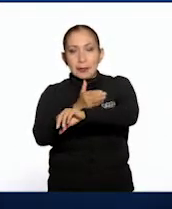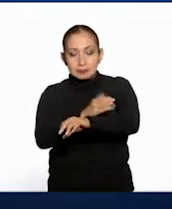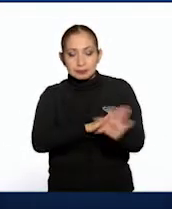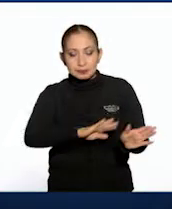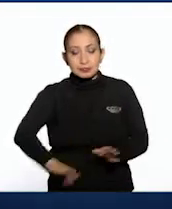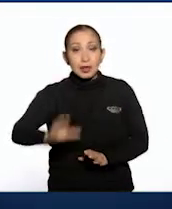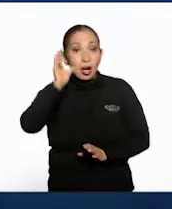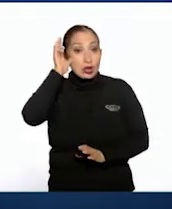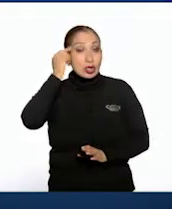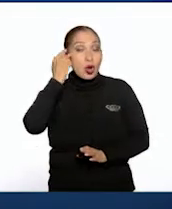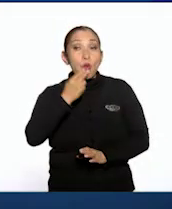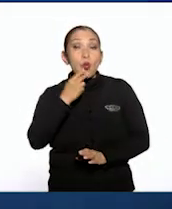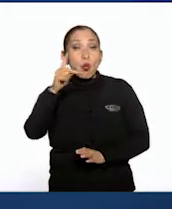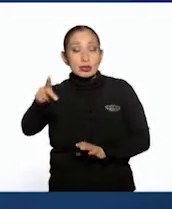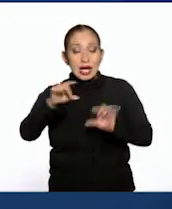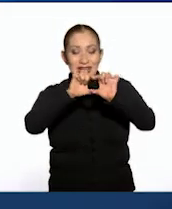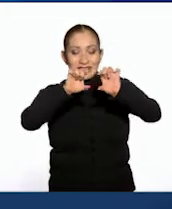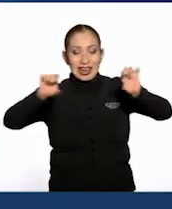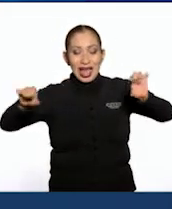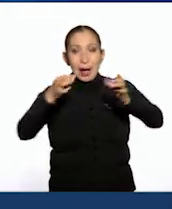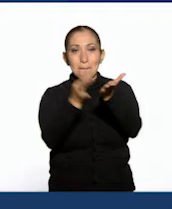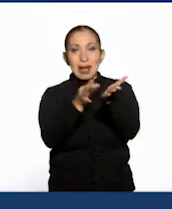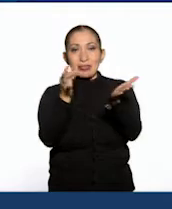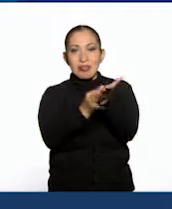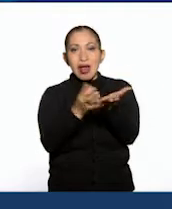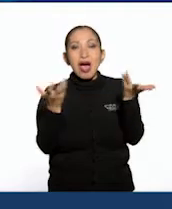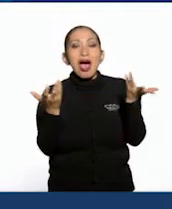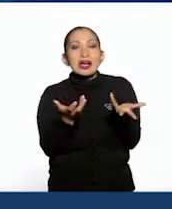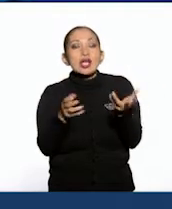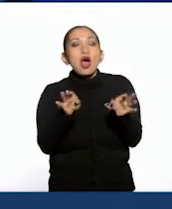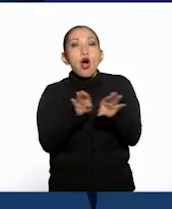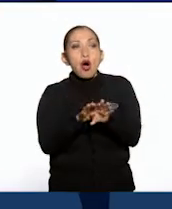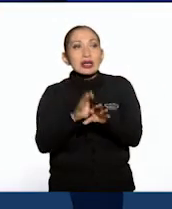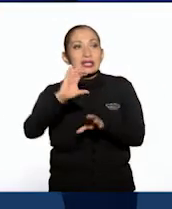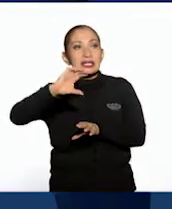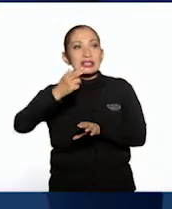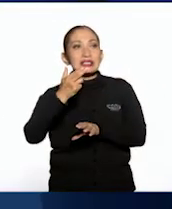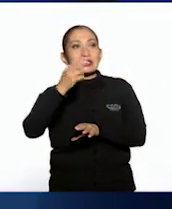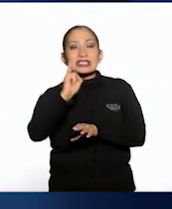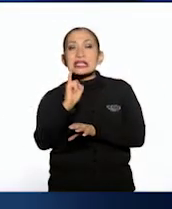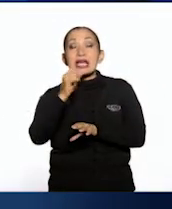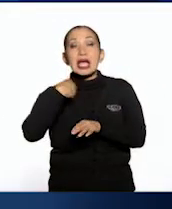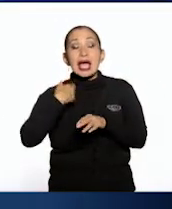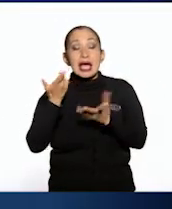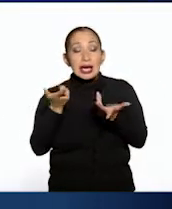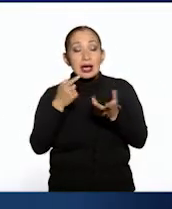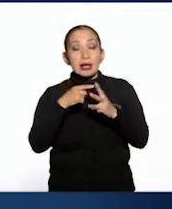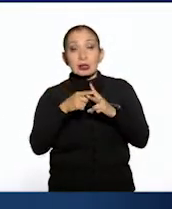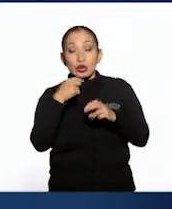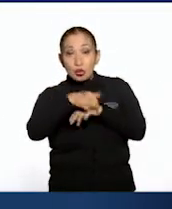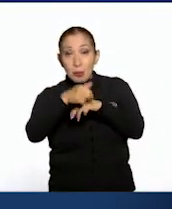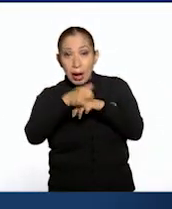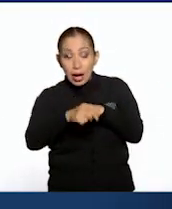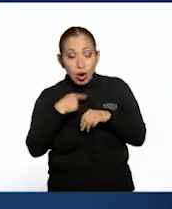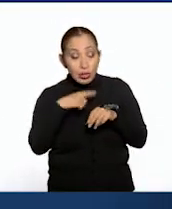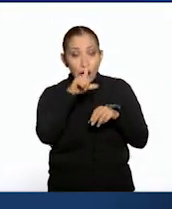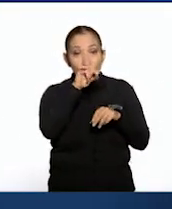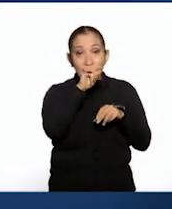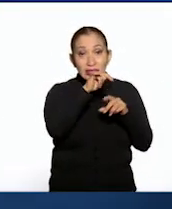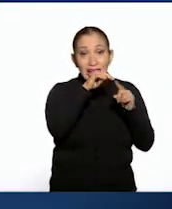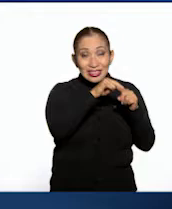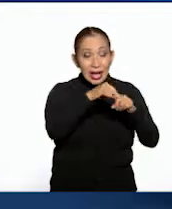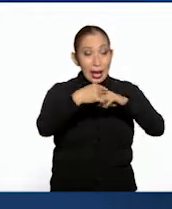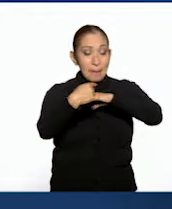Los chinos usaban reglas metálicas construidas a partir del chi, unidad de medida obtenida de la longitud